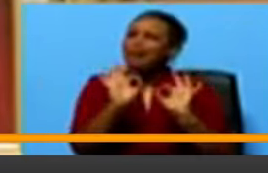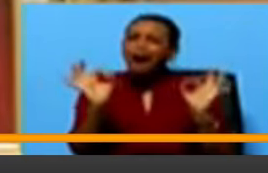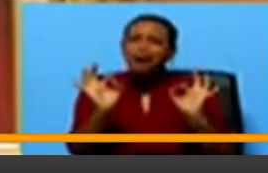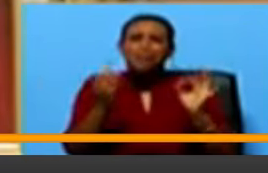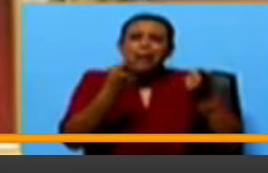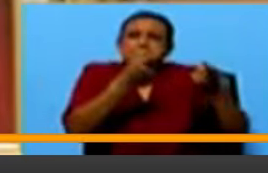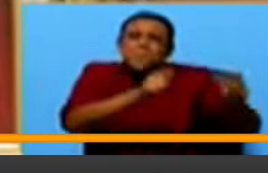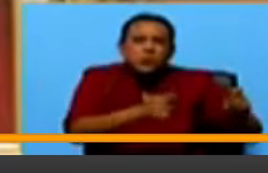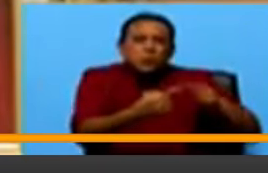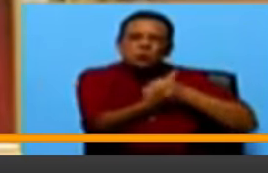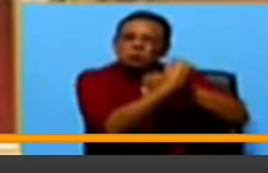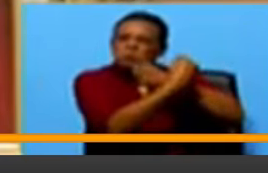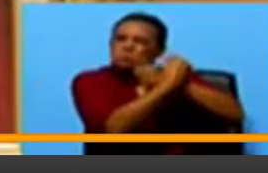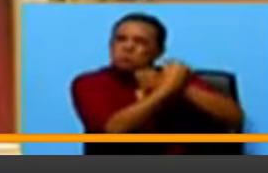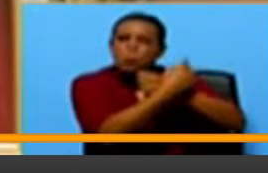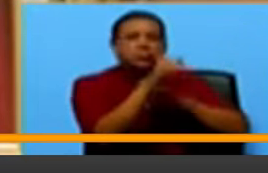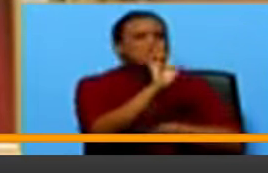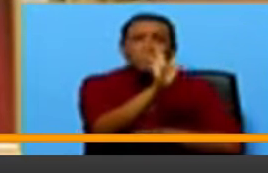de las presiones.